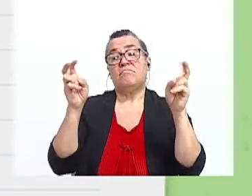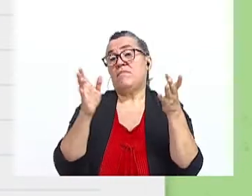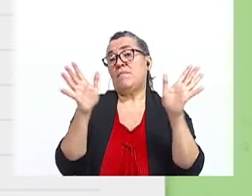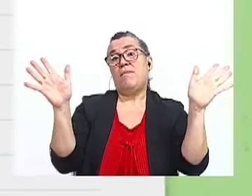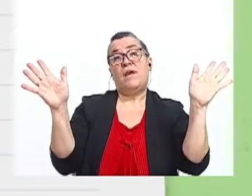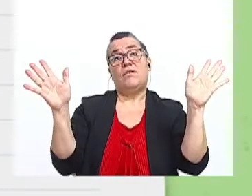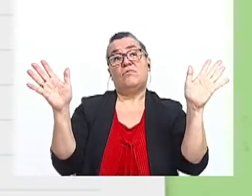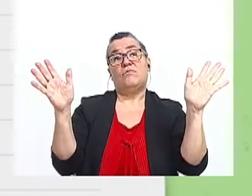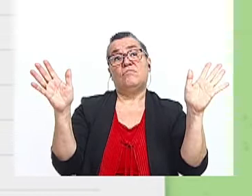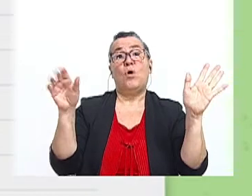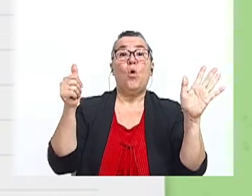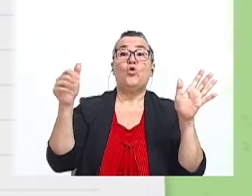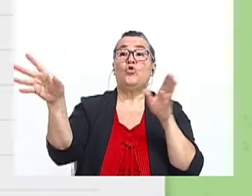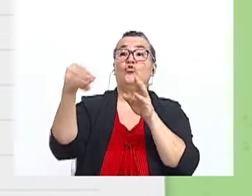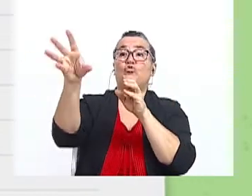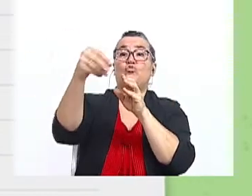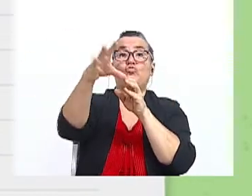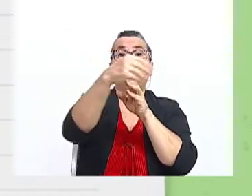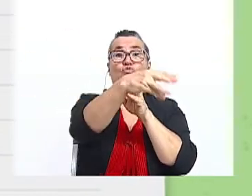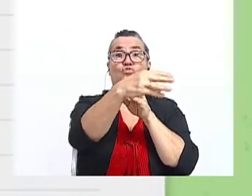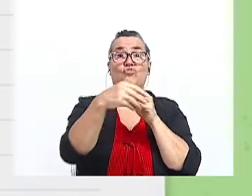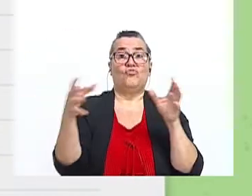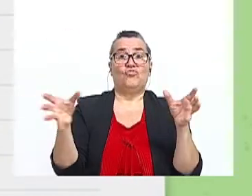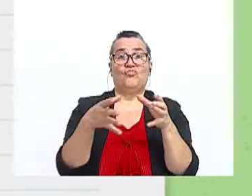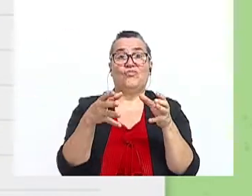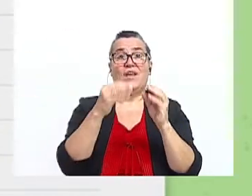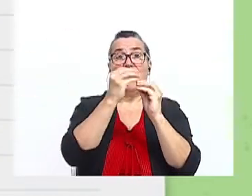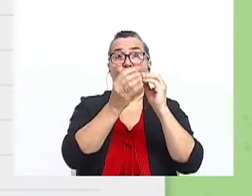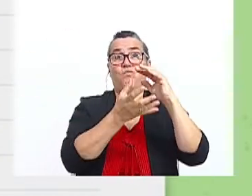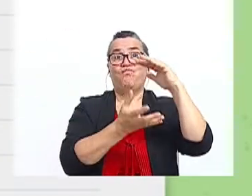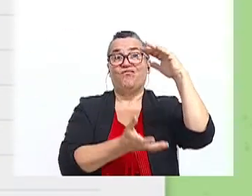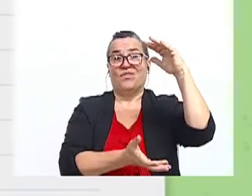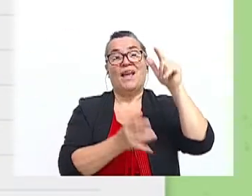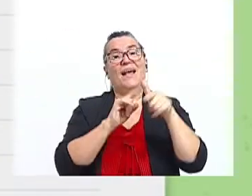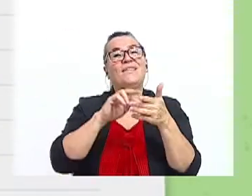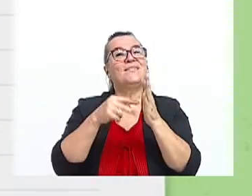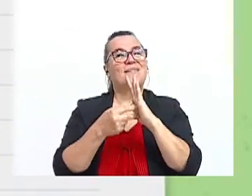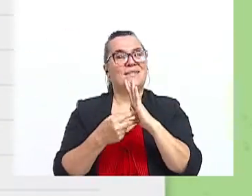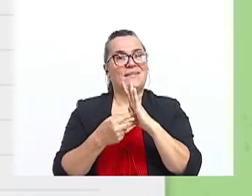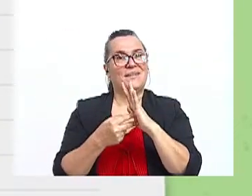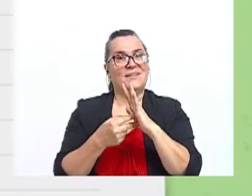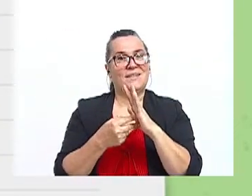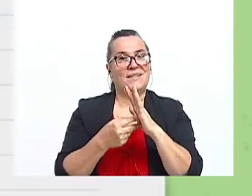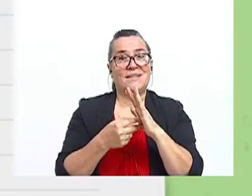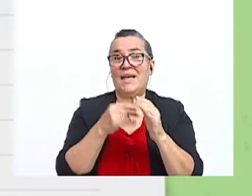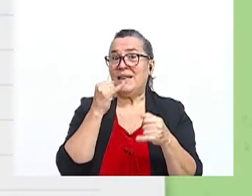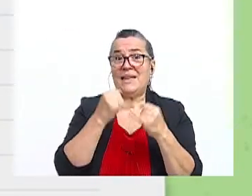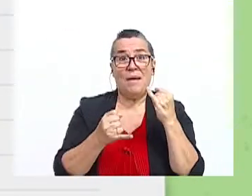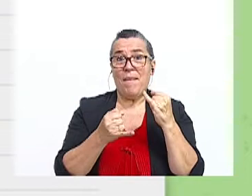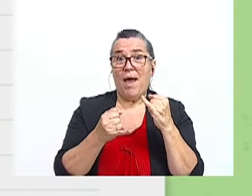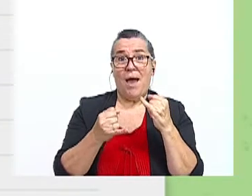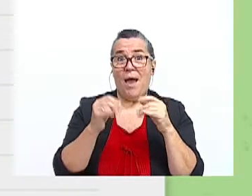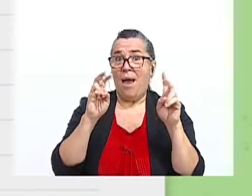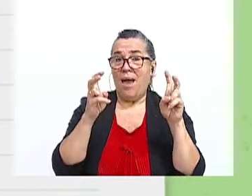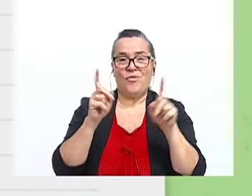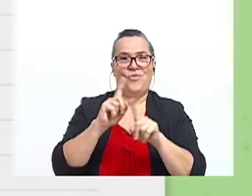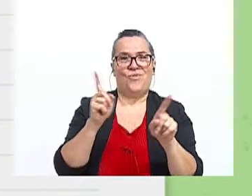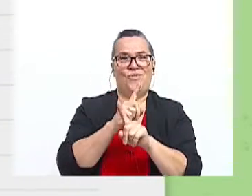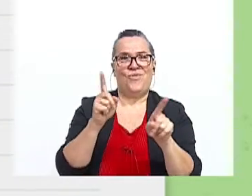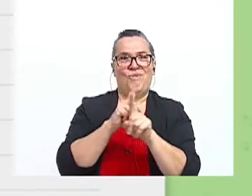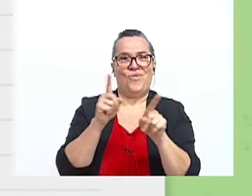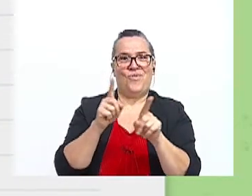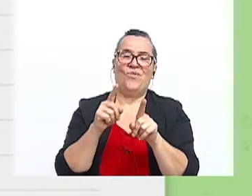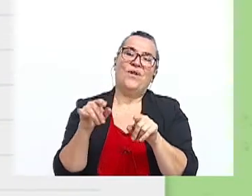para que alguien más pueda seguir escribiendo sobre él. Eso es lo que significa que no se agote el tema. Aparte de que como